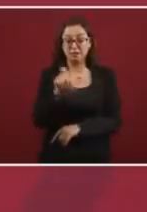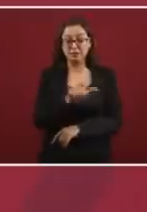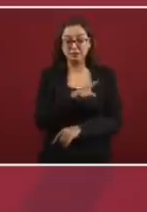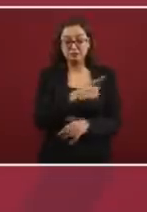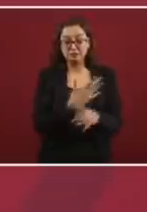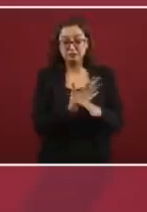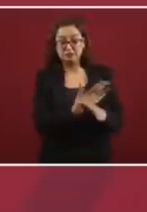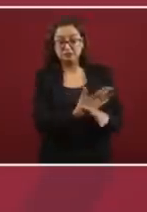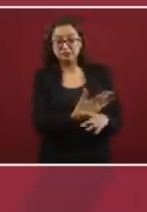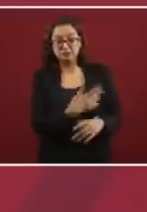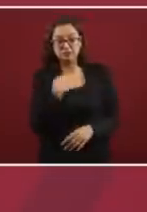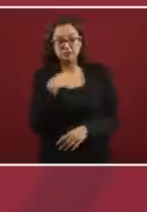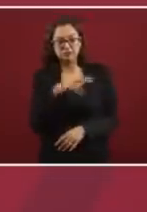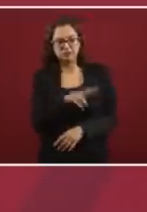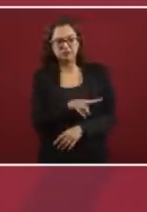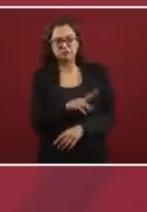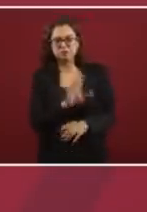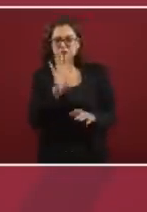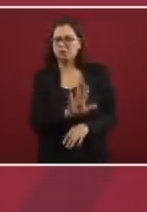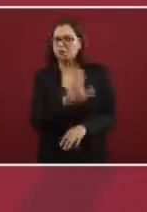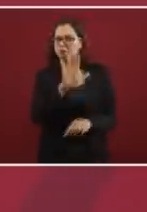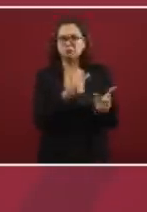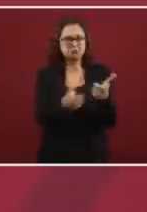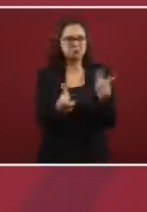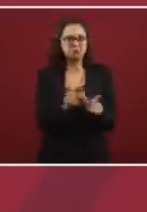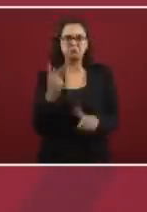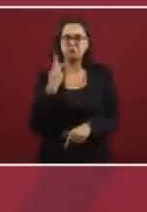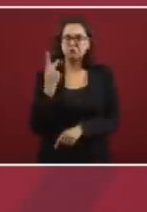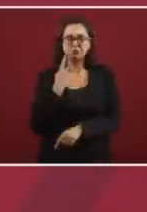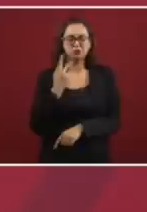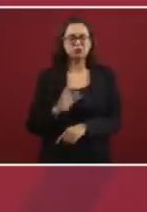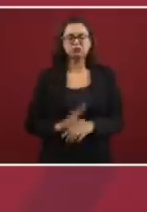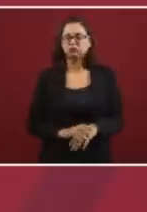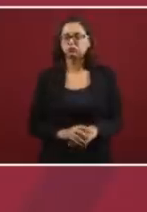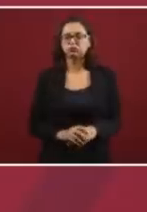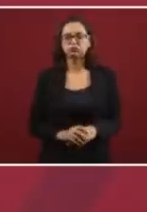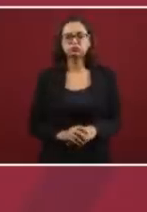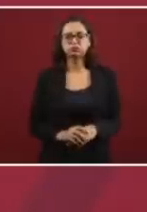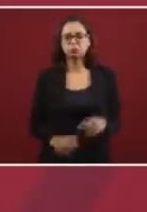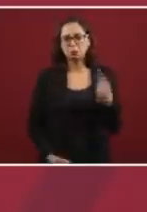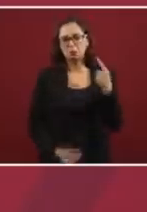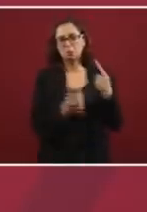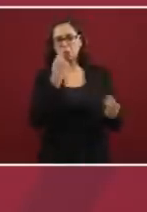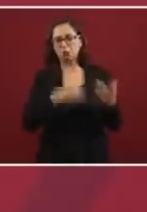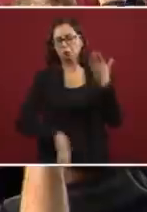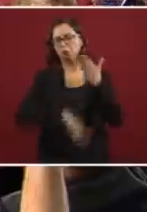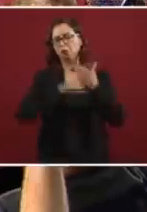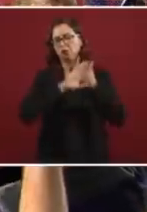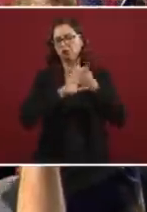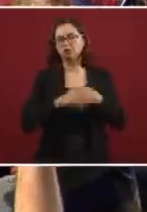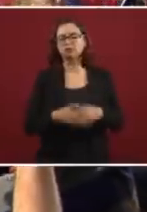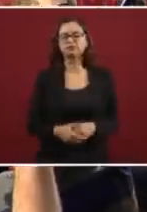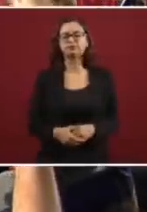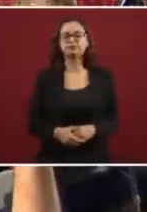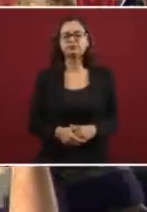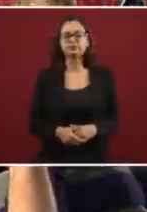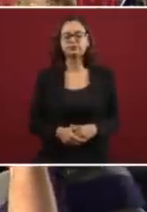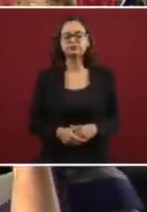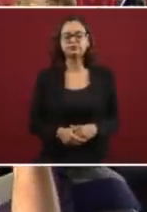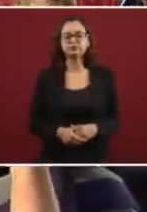como si fuese un partido político opositor con